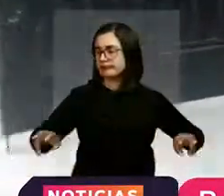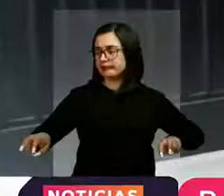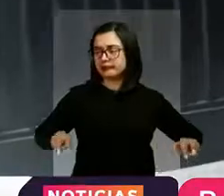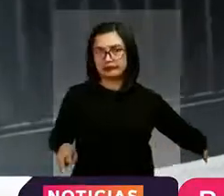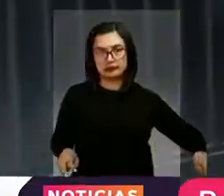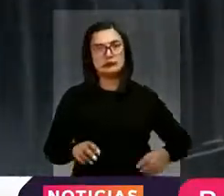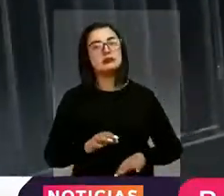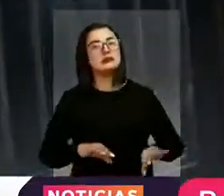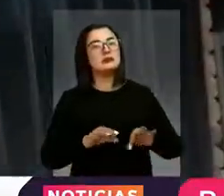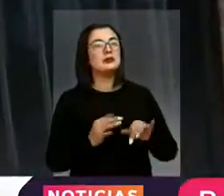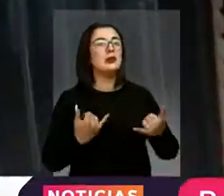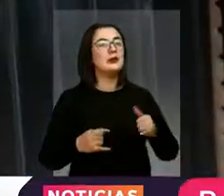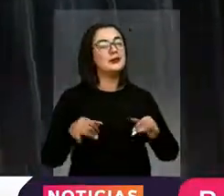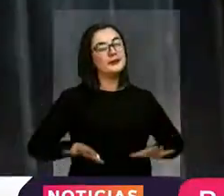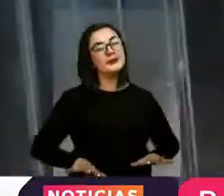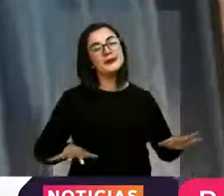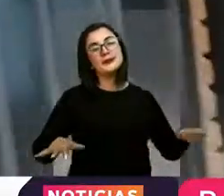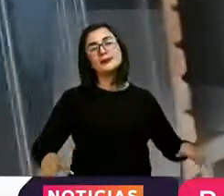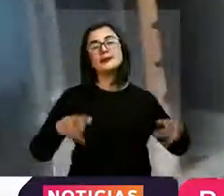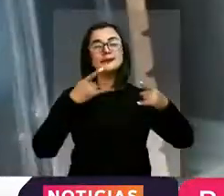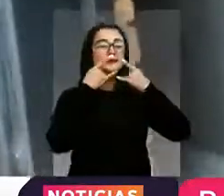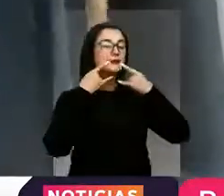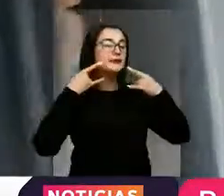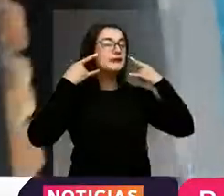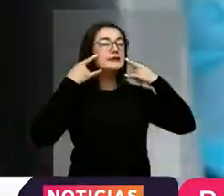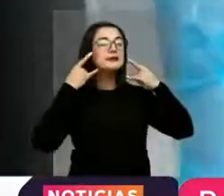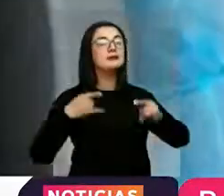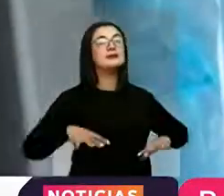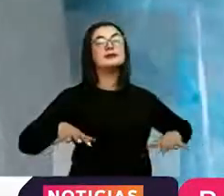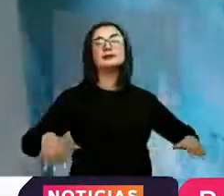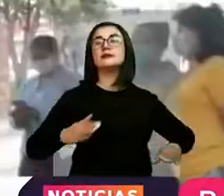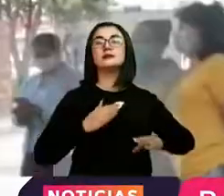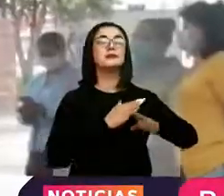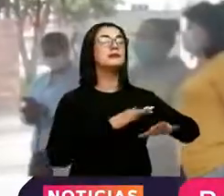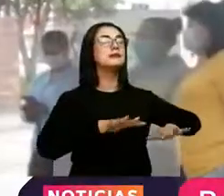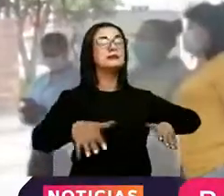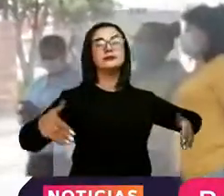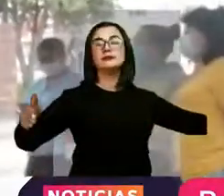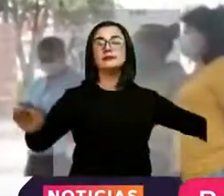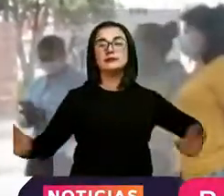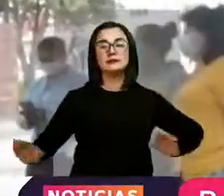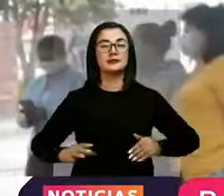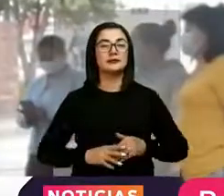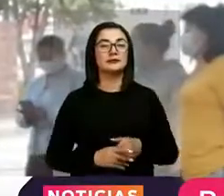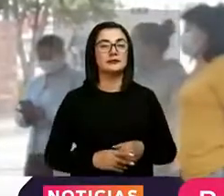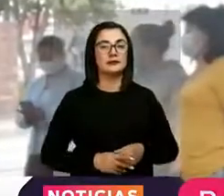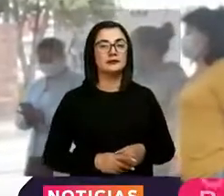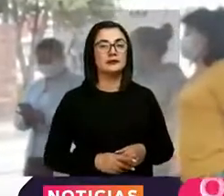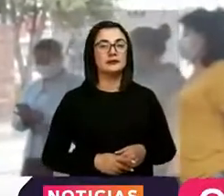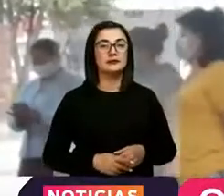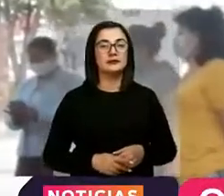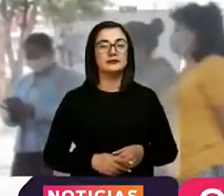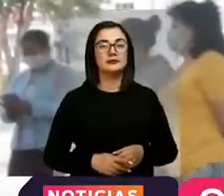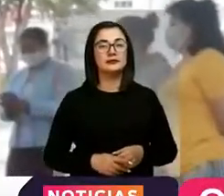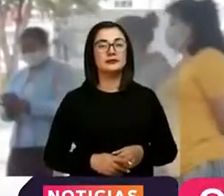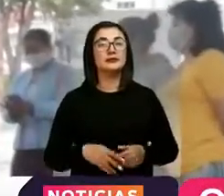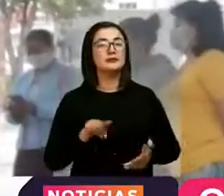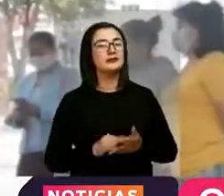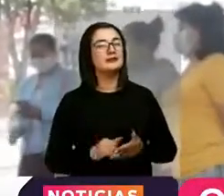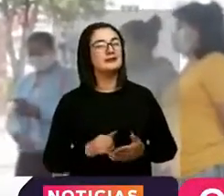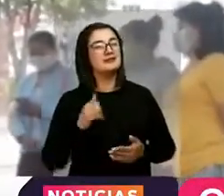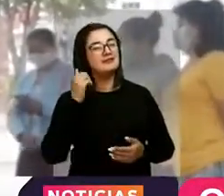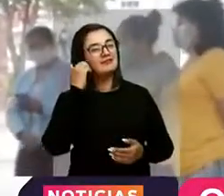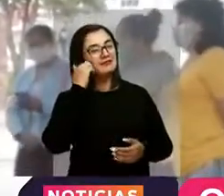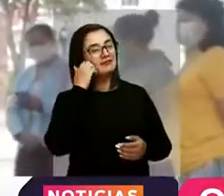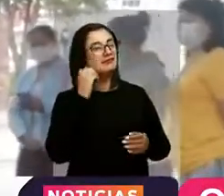a ser princesas con tapabocas que no dejan que invadan su castillo. Si yo veo que mi profesora lo tiene puesto, todos alrededor lo tienen